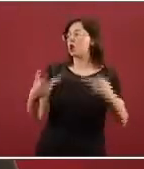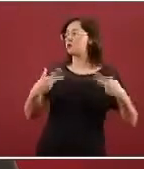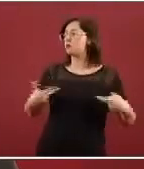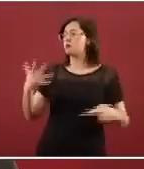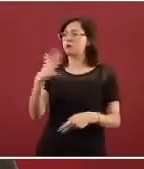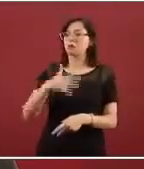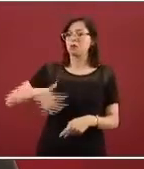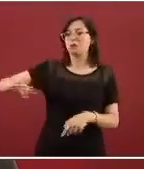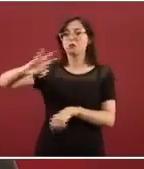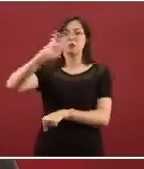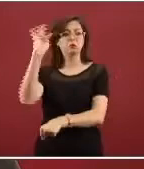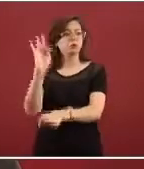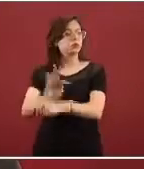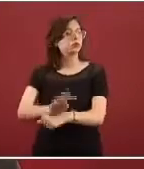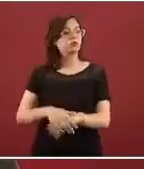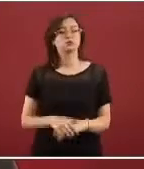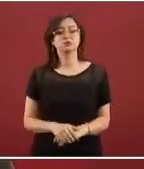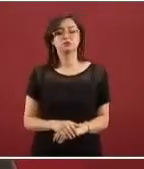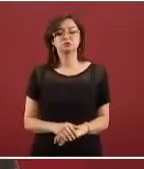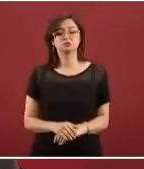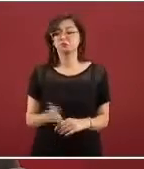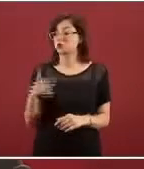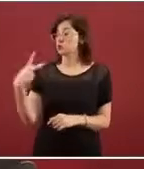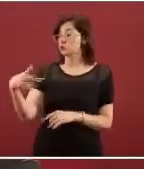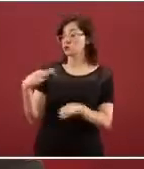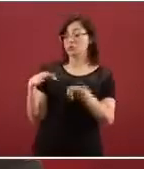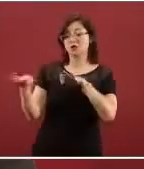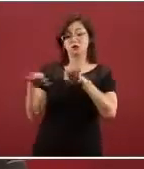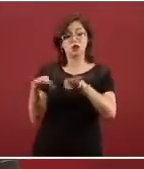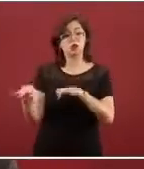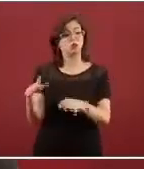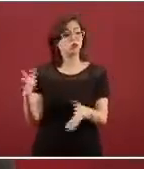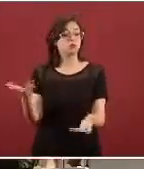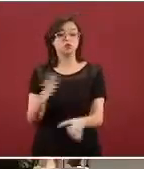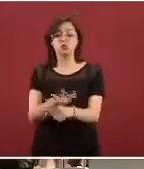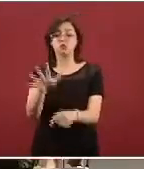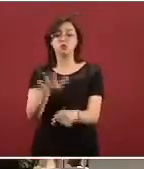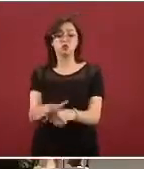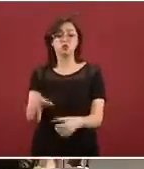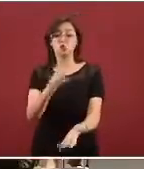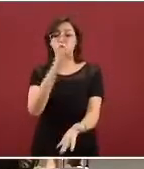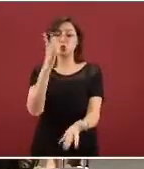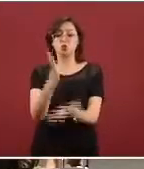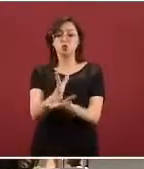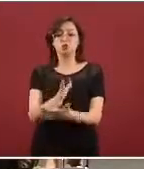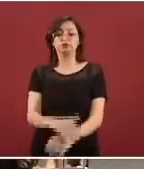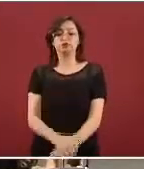sociedad. Eso es su función y es lo que está previsto que se haga.